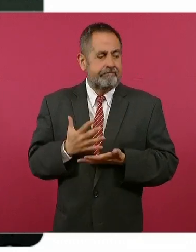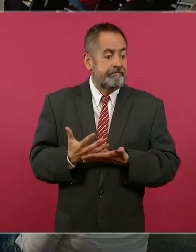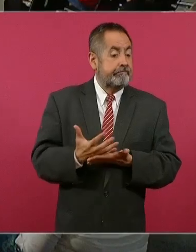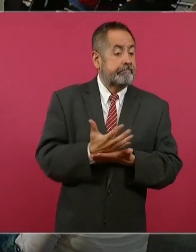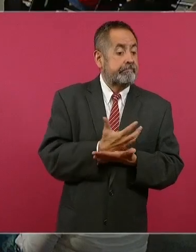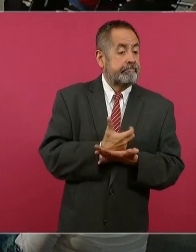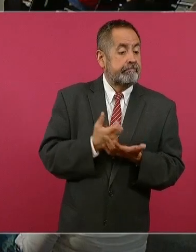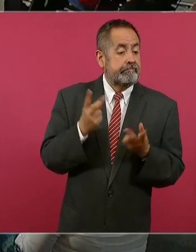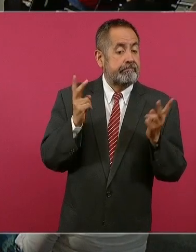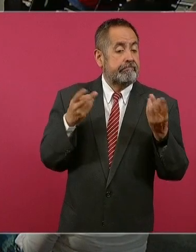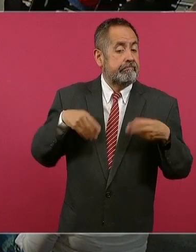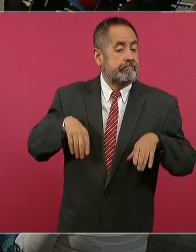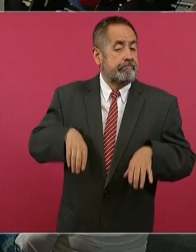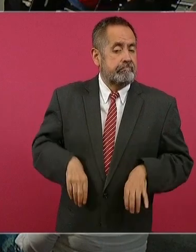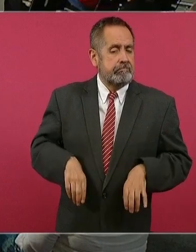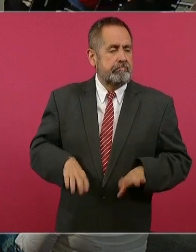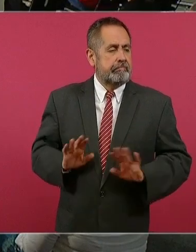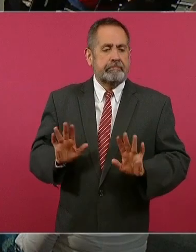comillas.